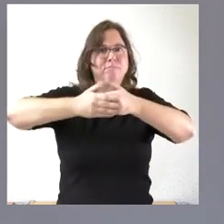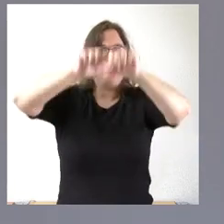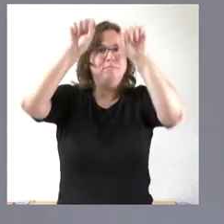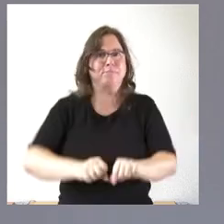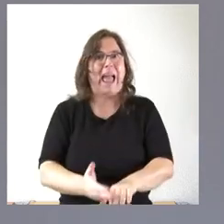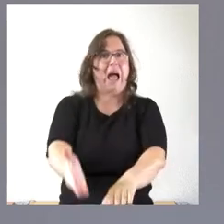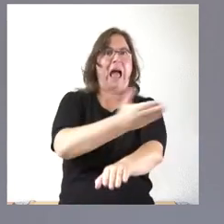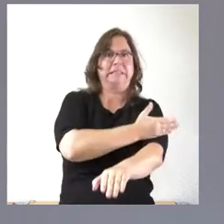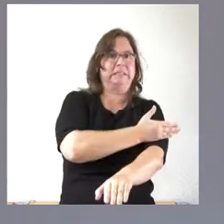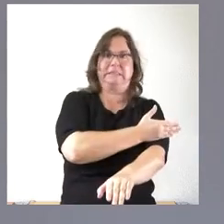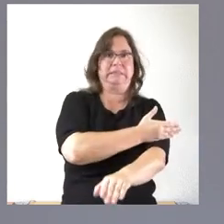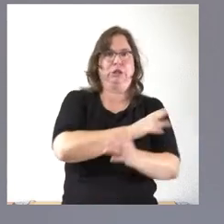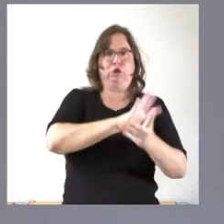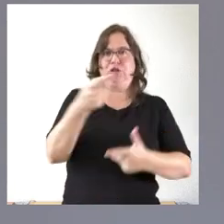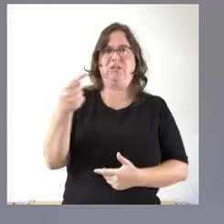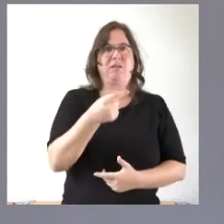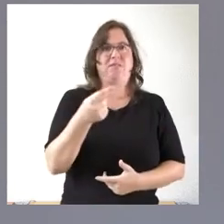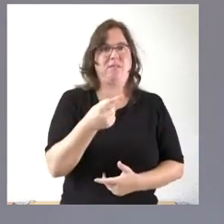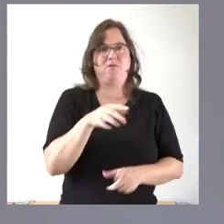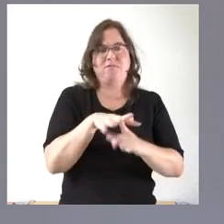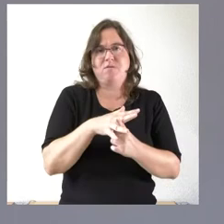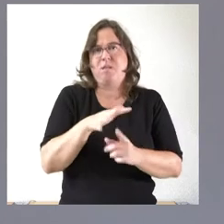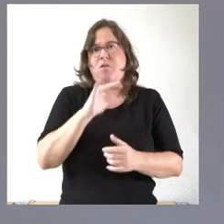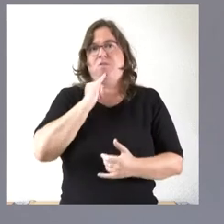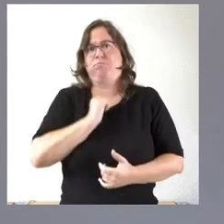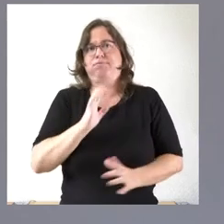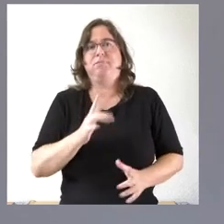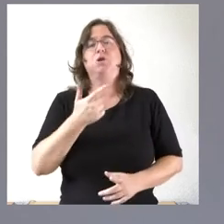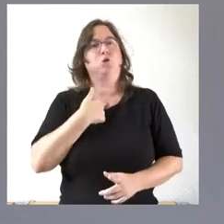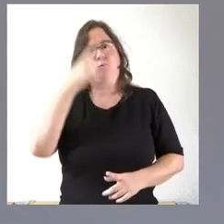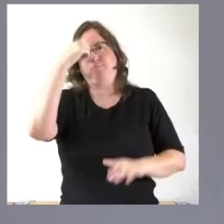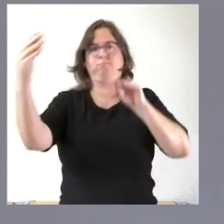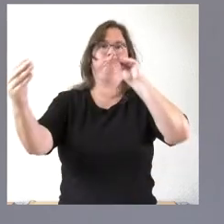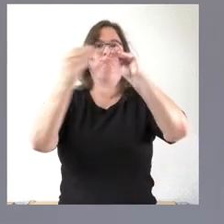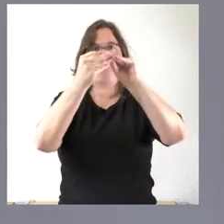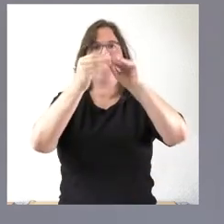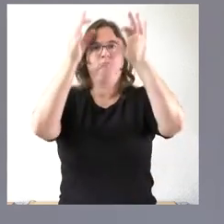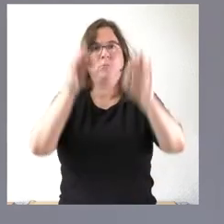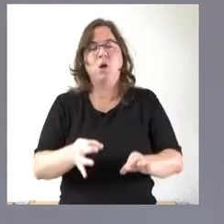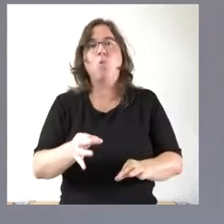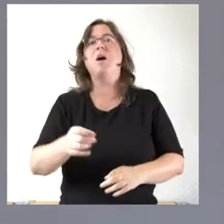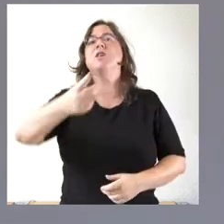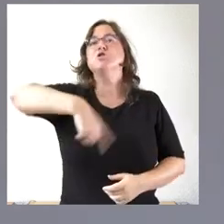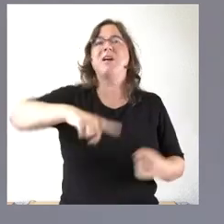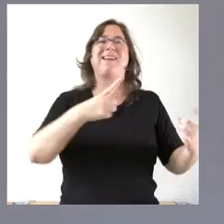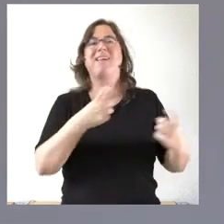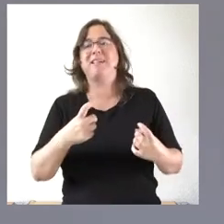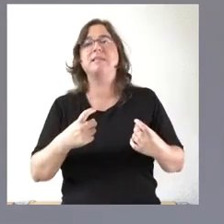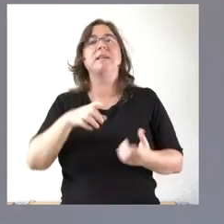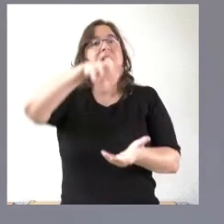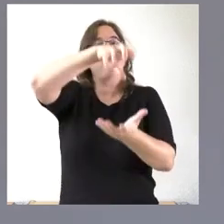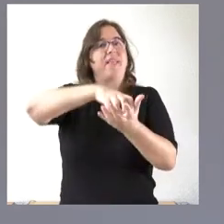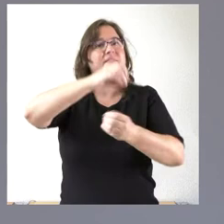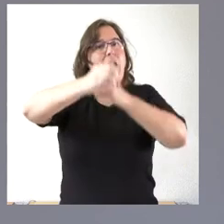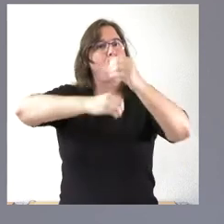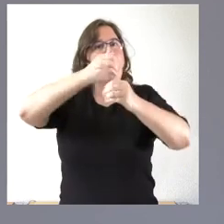energía, es una mala noticia y, por tanto, ahí hay una posición que compartimos claramente en torno a la necesidad de alargar la vida útil, en torno a la necesidad